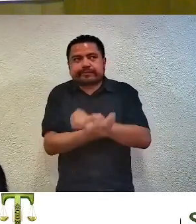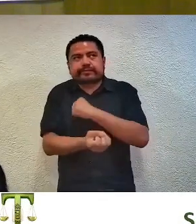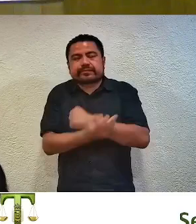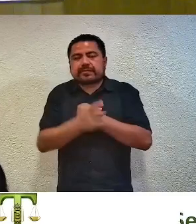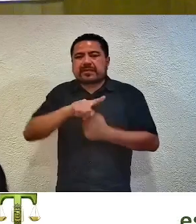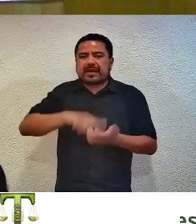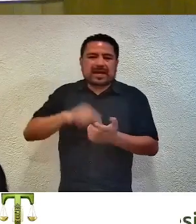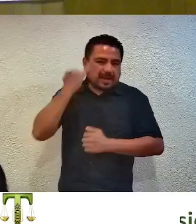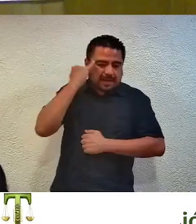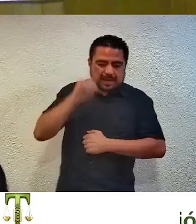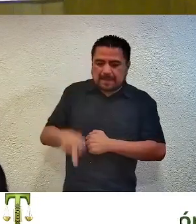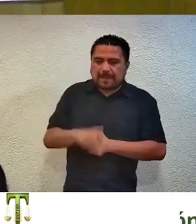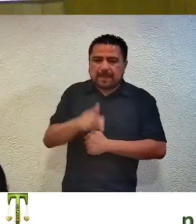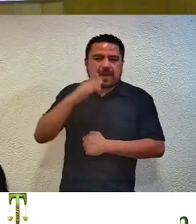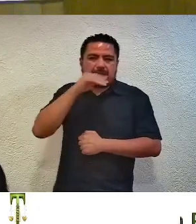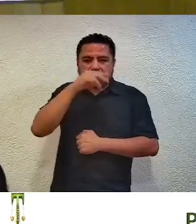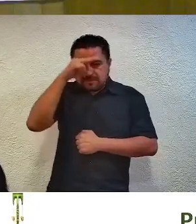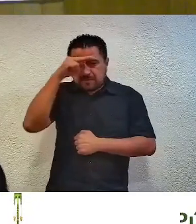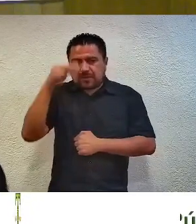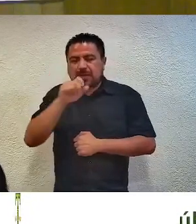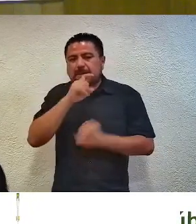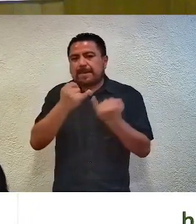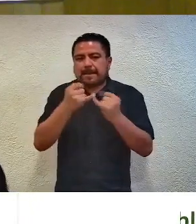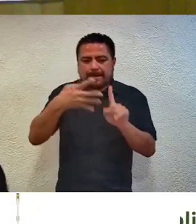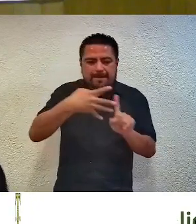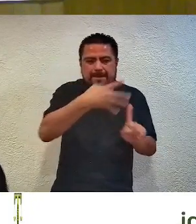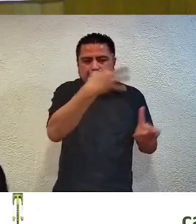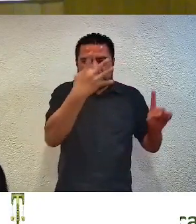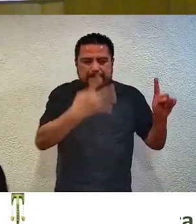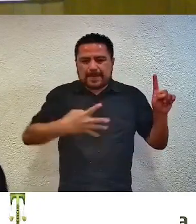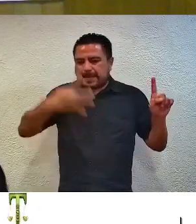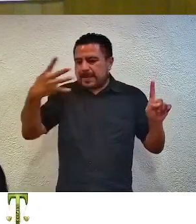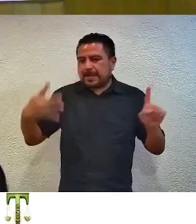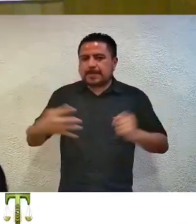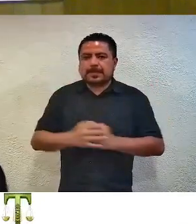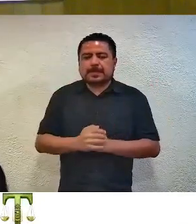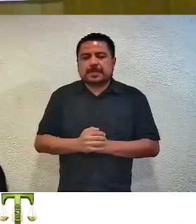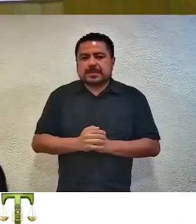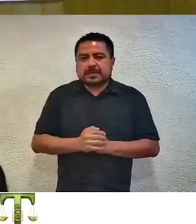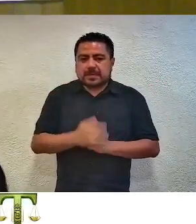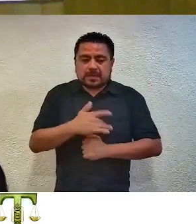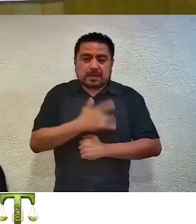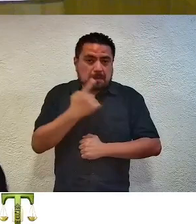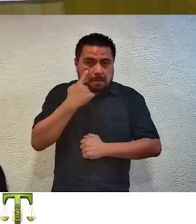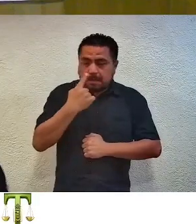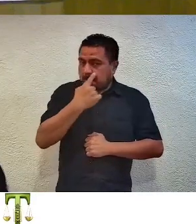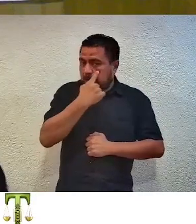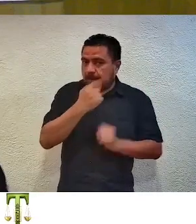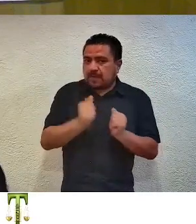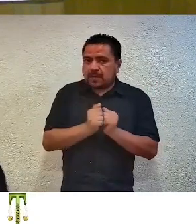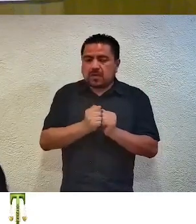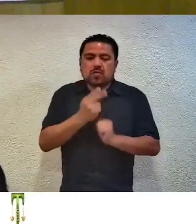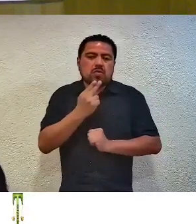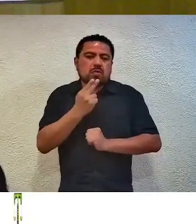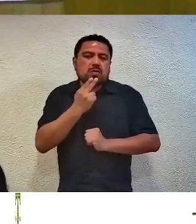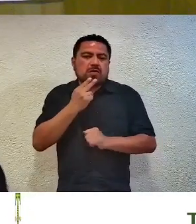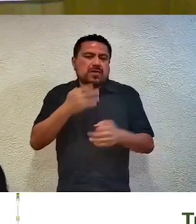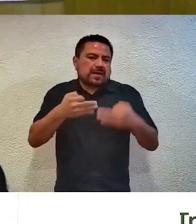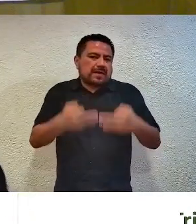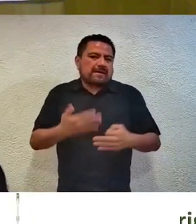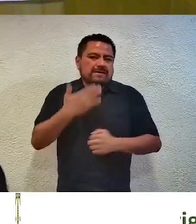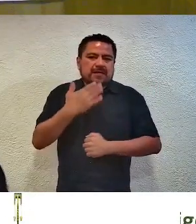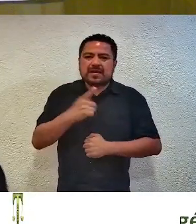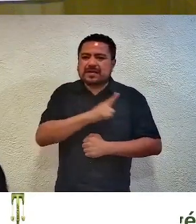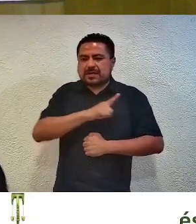personas indígenas, afromexicanas y de la diversidad sexual. En tal sentido, a la luz del efecto útil y eficacia que deben tener